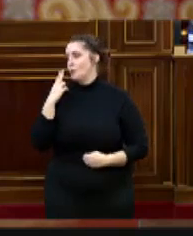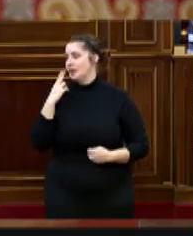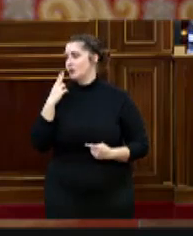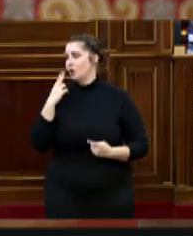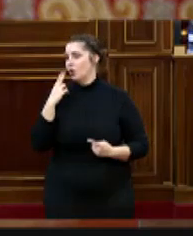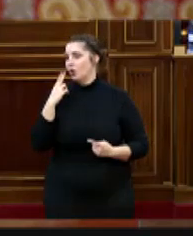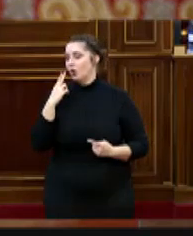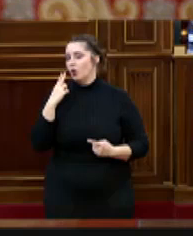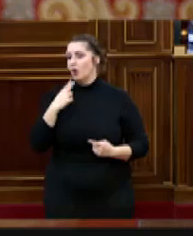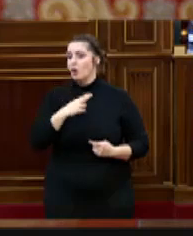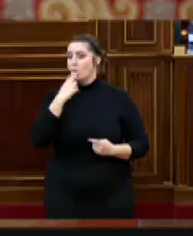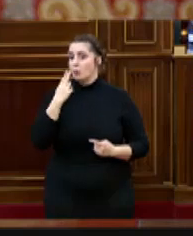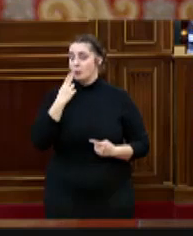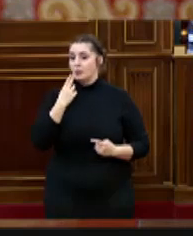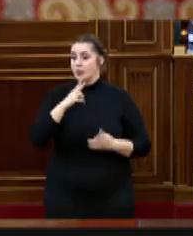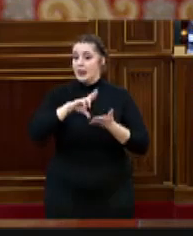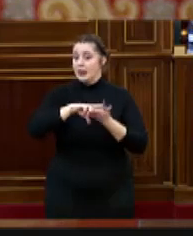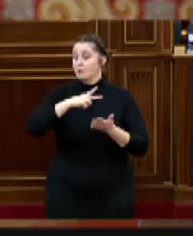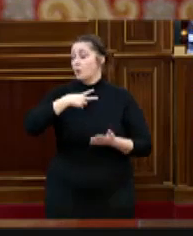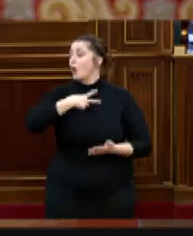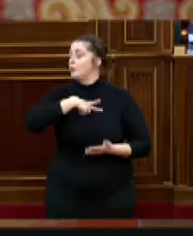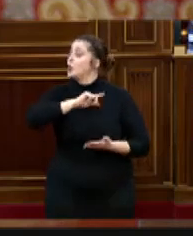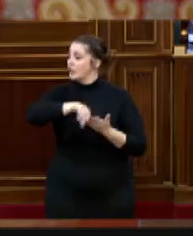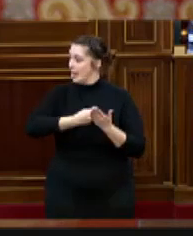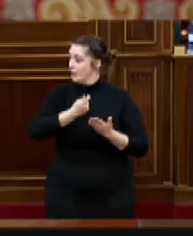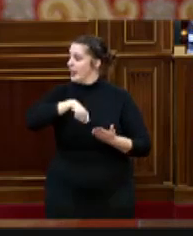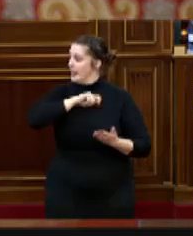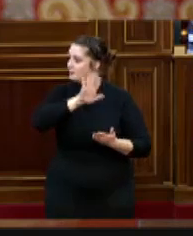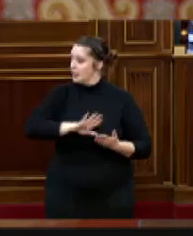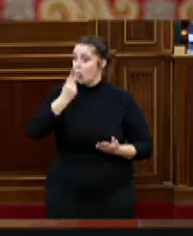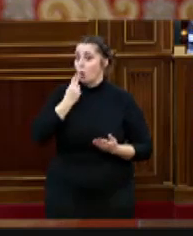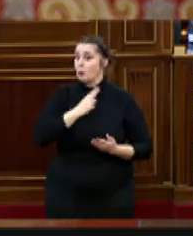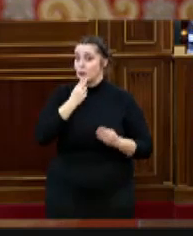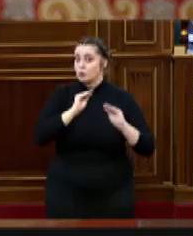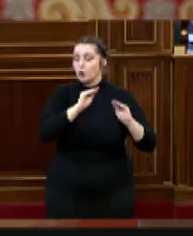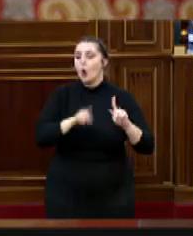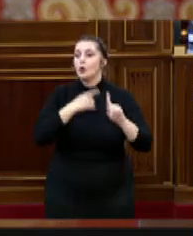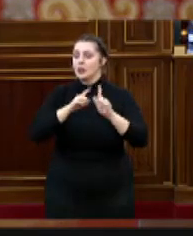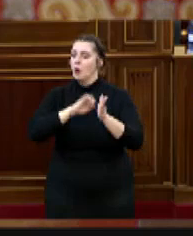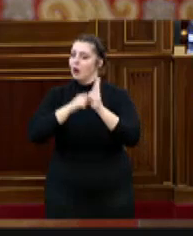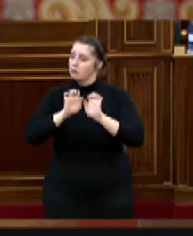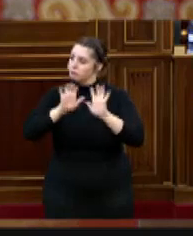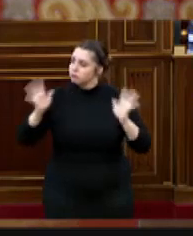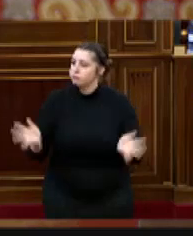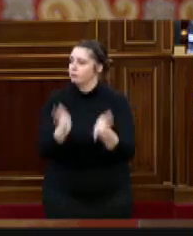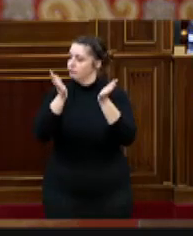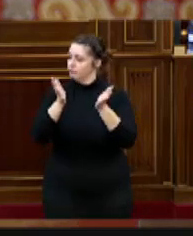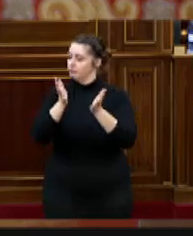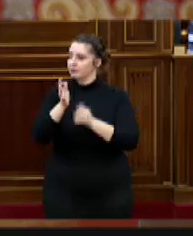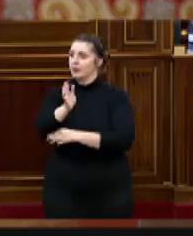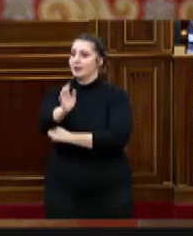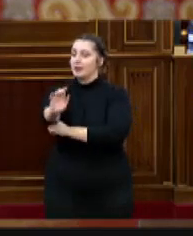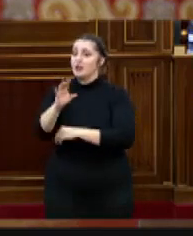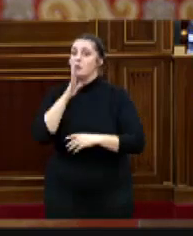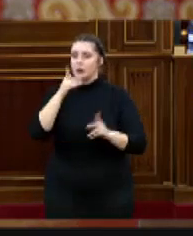del notariado español para efectivamente impulsar esta esta ley se nos ha confiado una gran